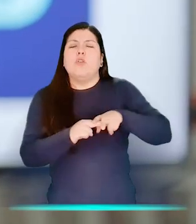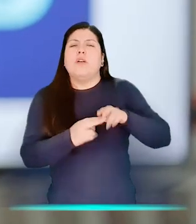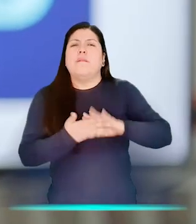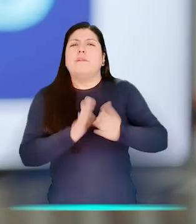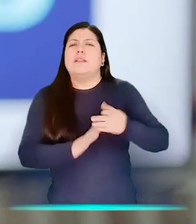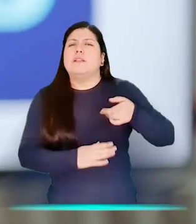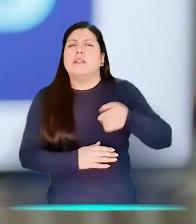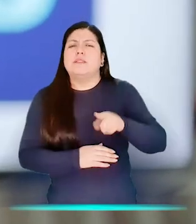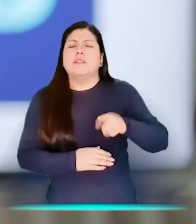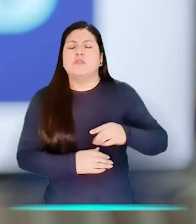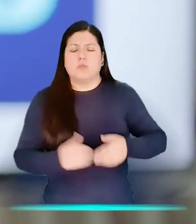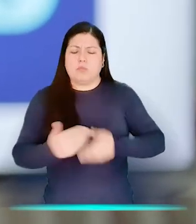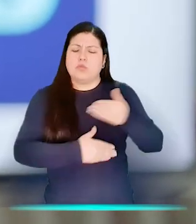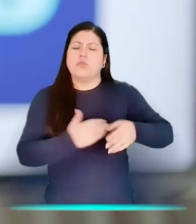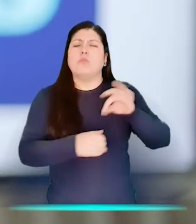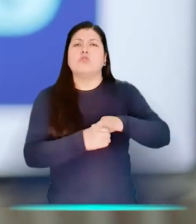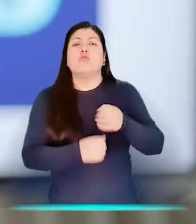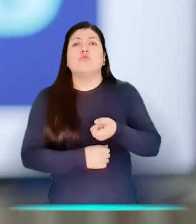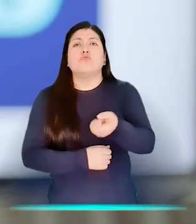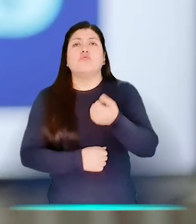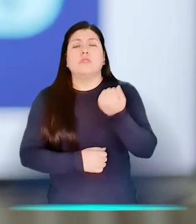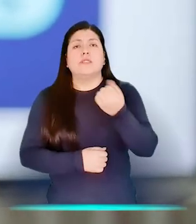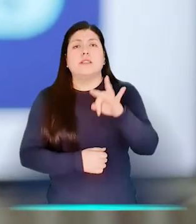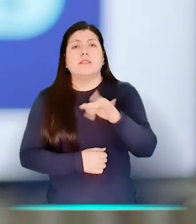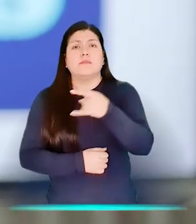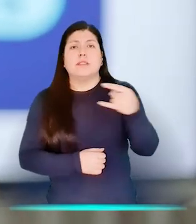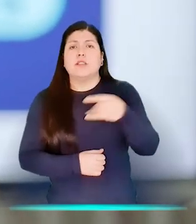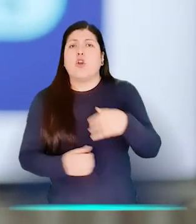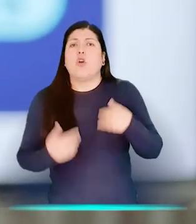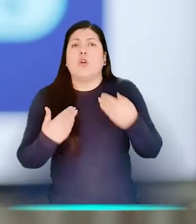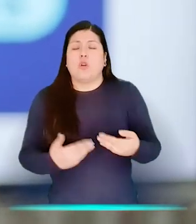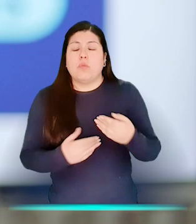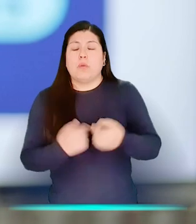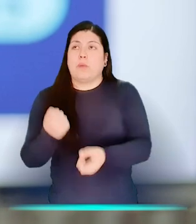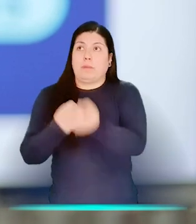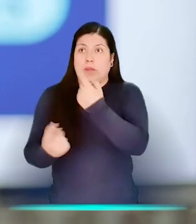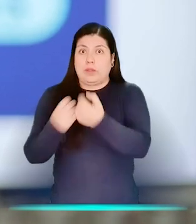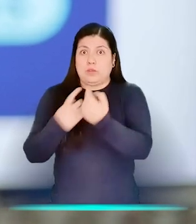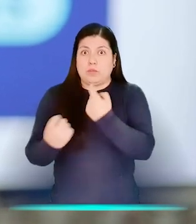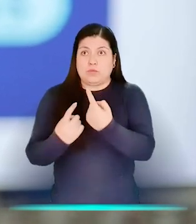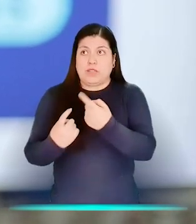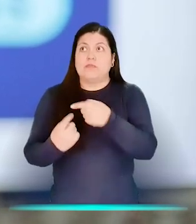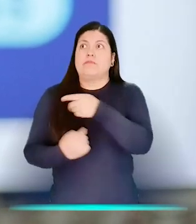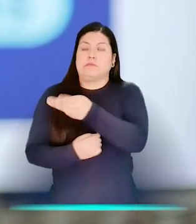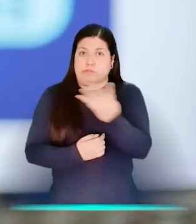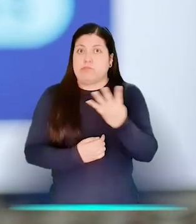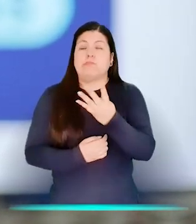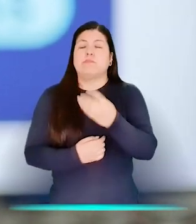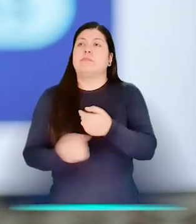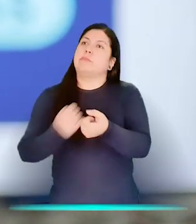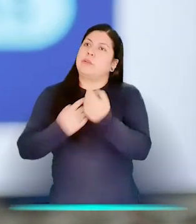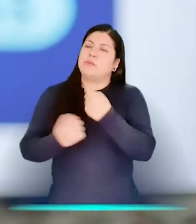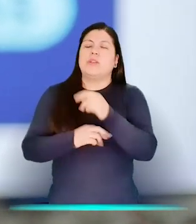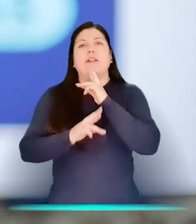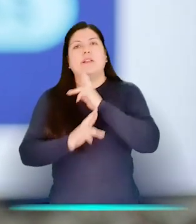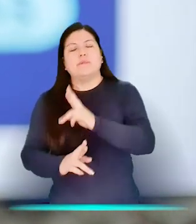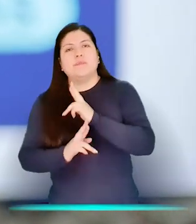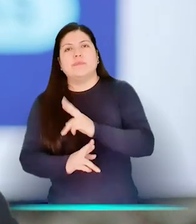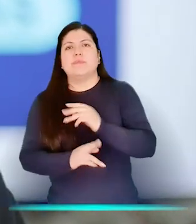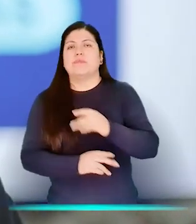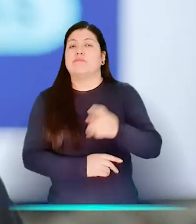¿Qué son las curules de paz y cómo será la votación este 13 de marzo? Esta y otras preguntas en Preguntas y Respuestas